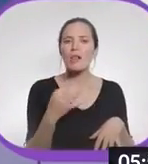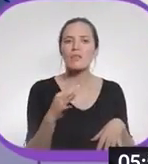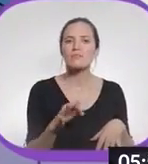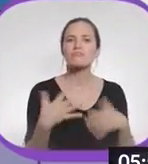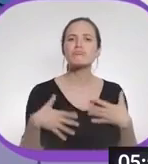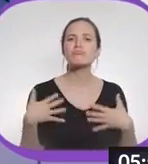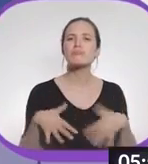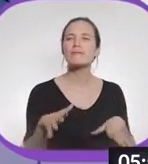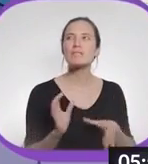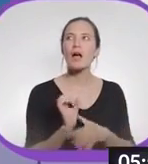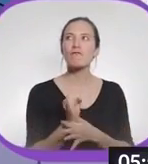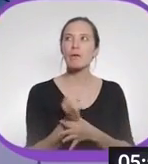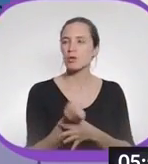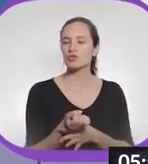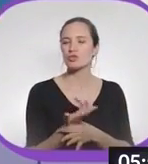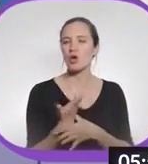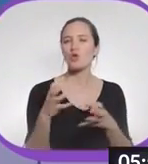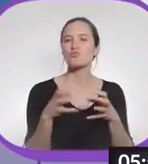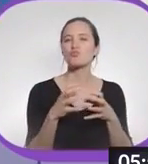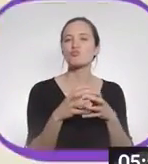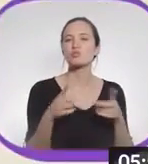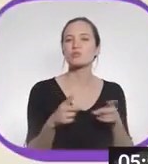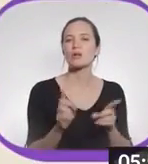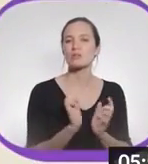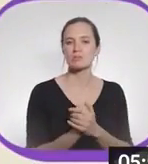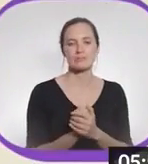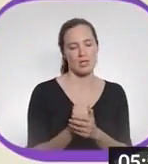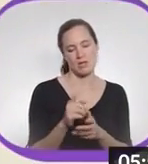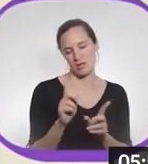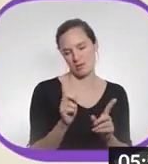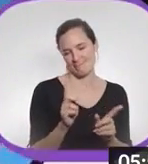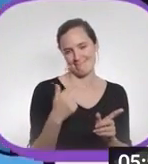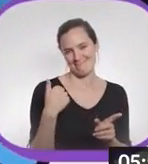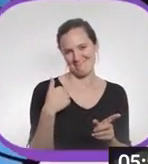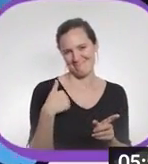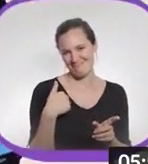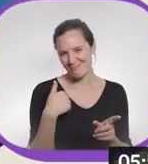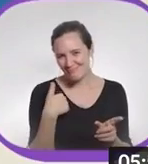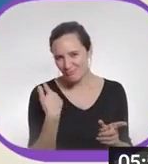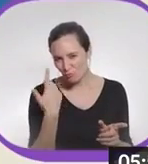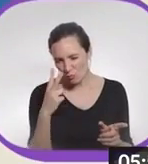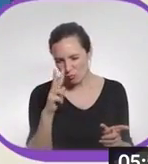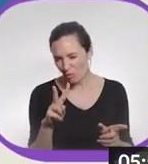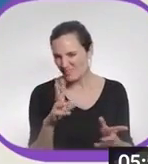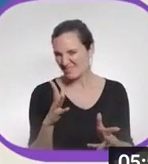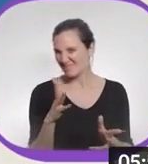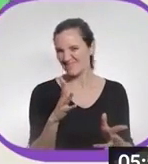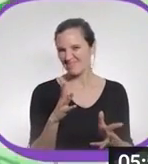que te vistas como la estrella favorita de una banda. Lo siento, ahijada. Pude verlo en la fusión y me parece que se ve un poco ridículo.